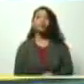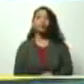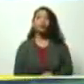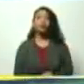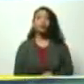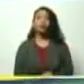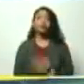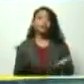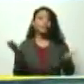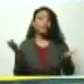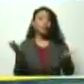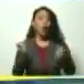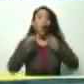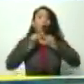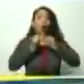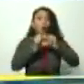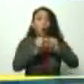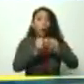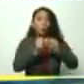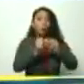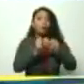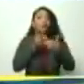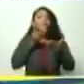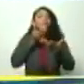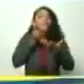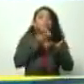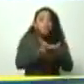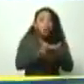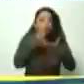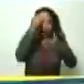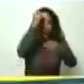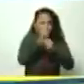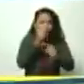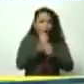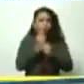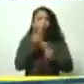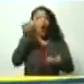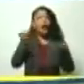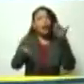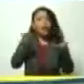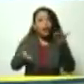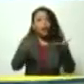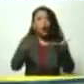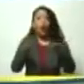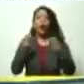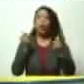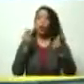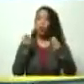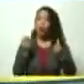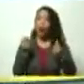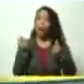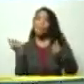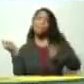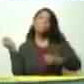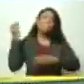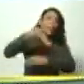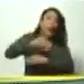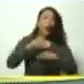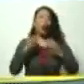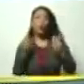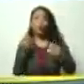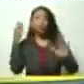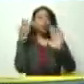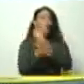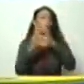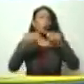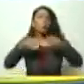Y seguiremos bregando por la estabilidad económica, macroeconómica, y sobre